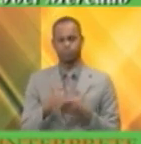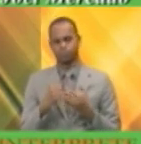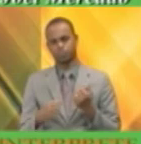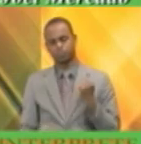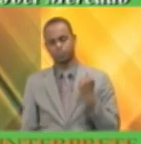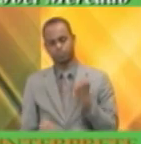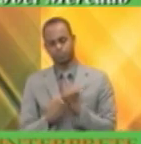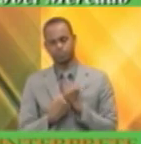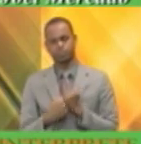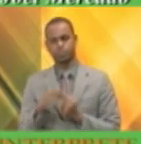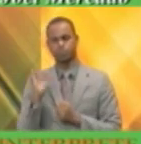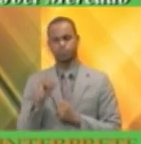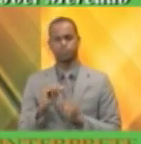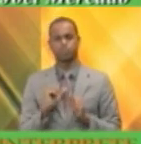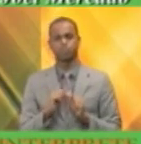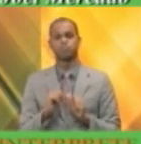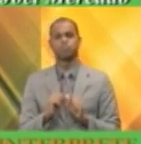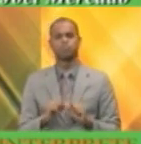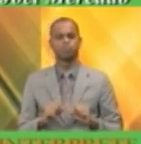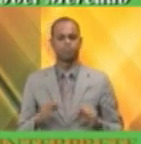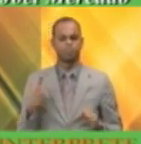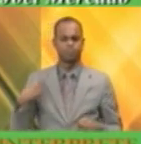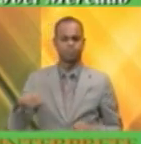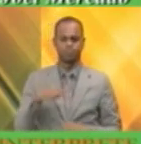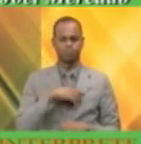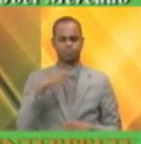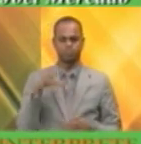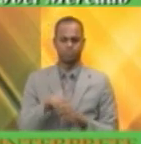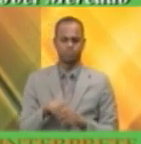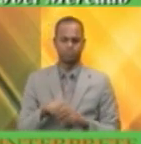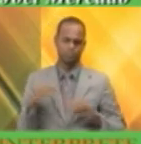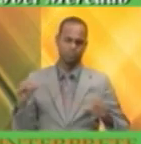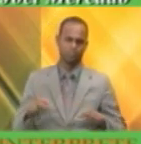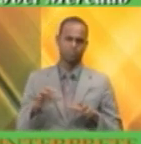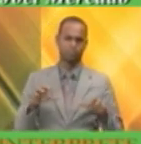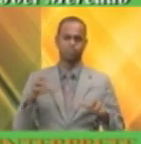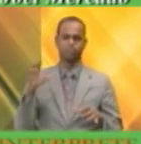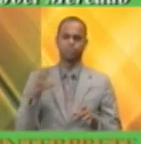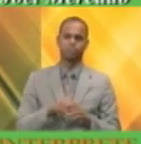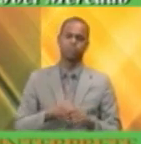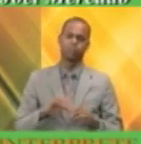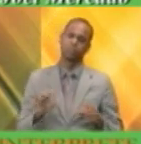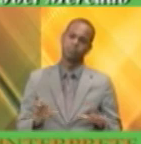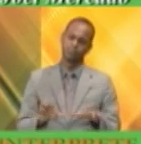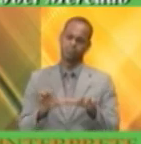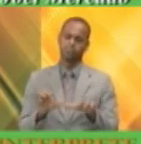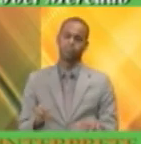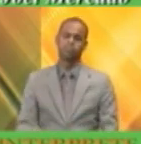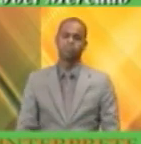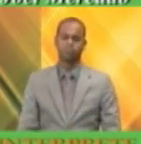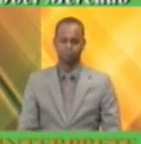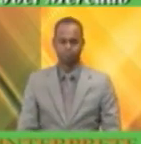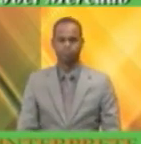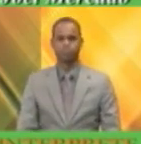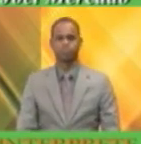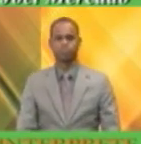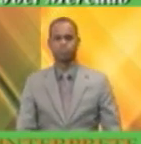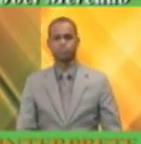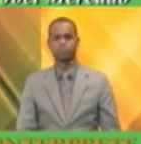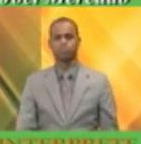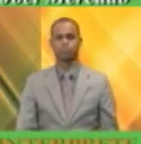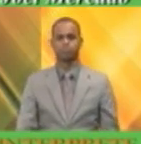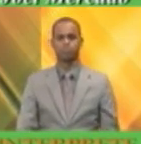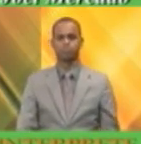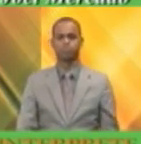sentido a nosotros poder clasificar nuestros atletas para que estén en ese escenario en el cual nos corresponde estar. ¿Estamos llevando